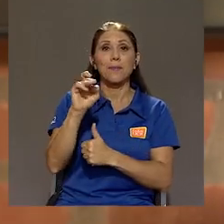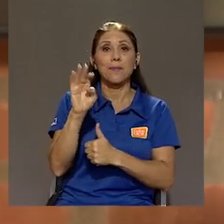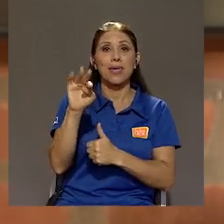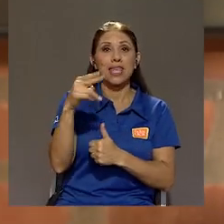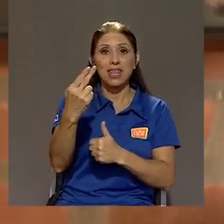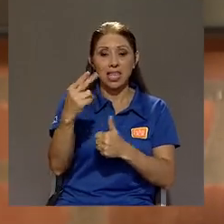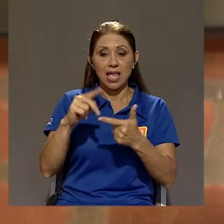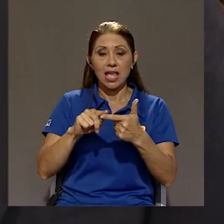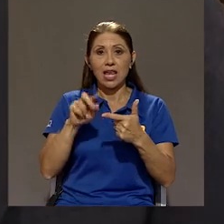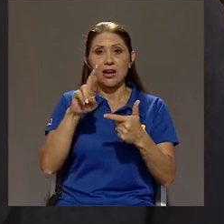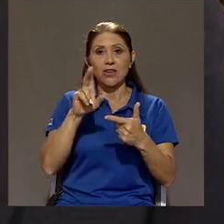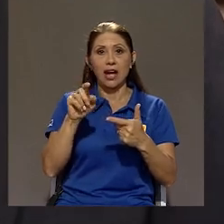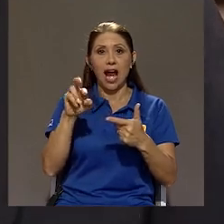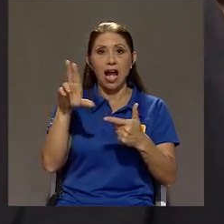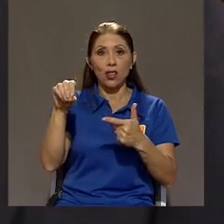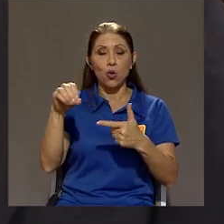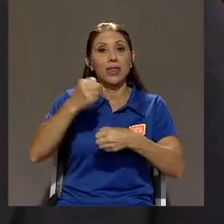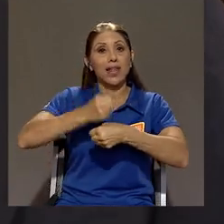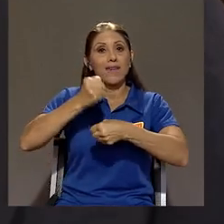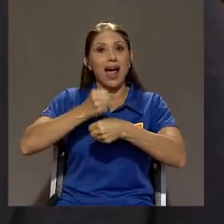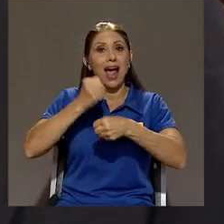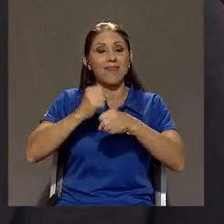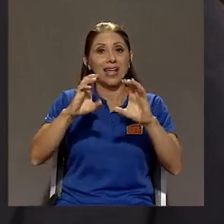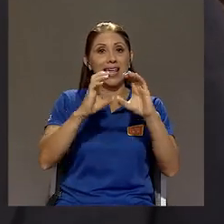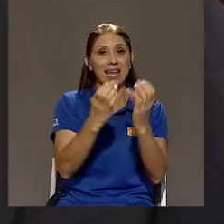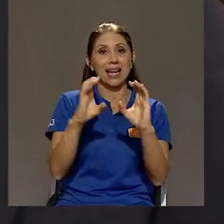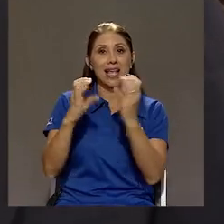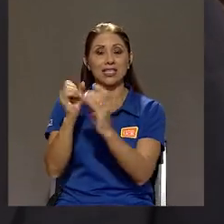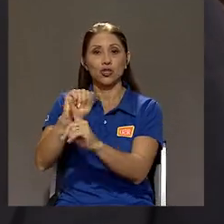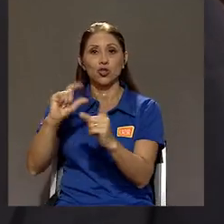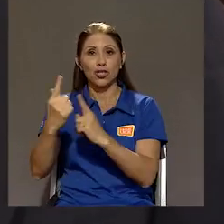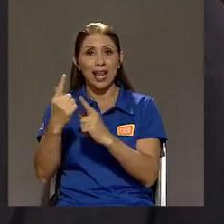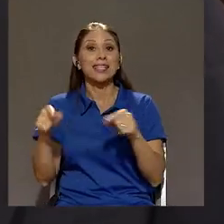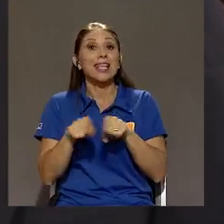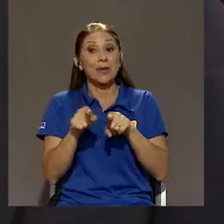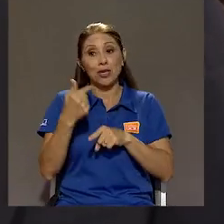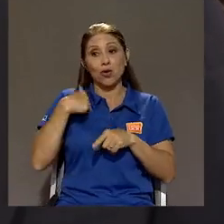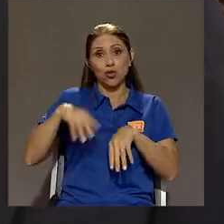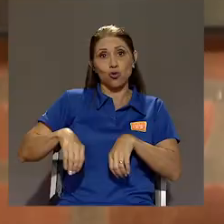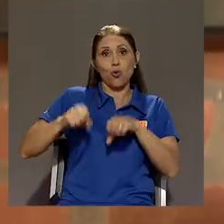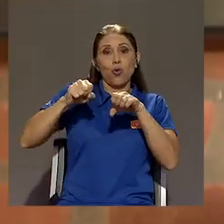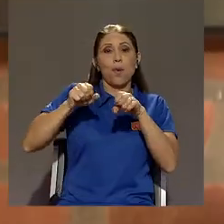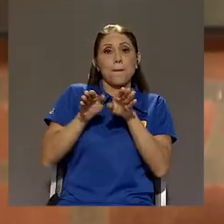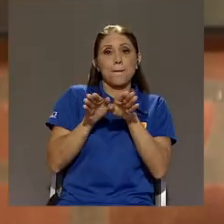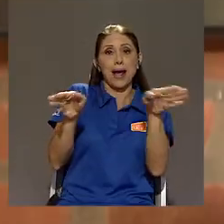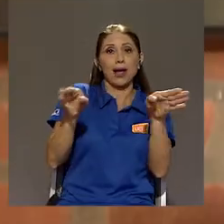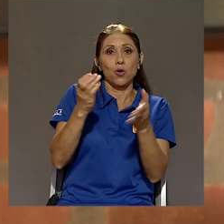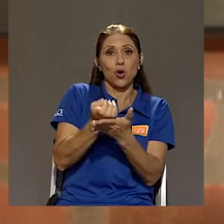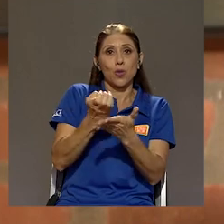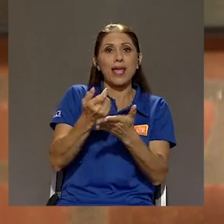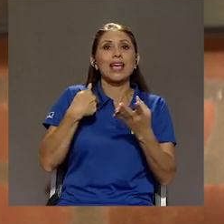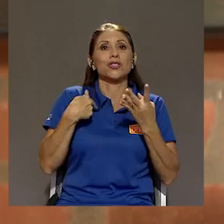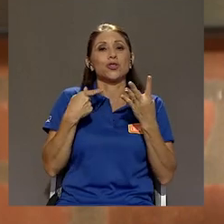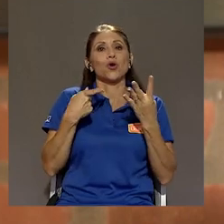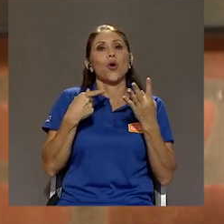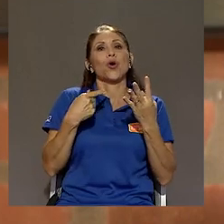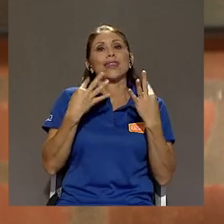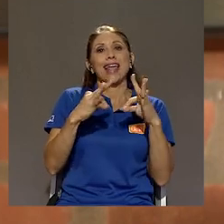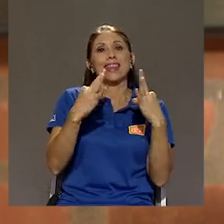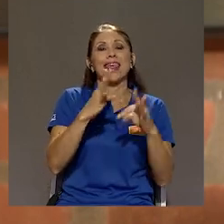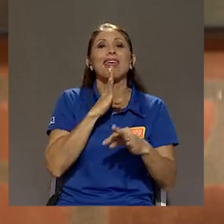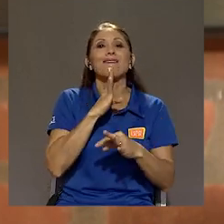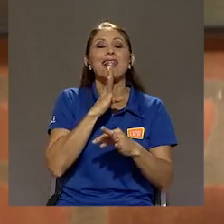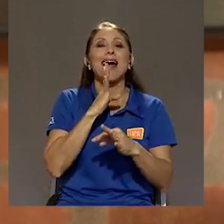Ricardo trabajaban en términos de clases sociales, ahora los economistas, yo me acuerdo una vez cuando llevaba macroeconomía con Fernando Naranjo y yo traté de hablar de clases